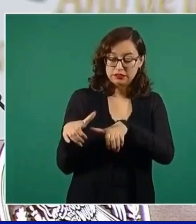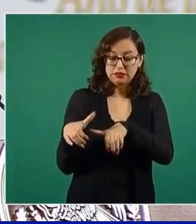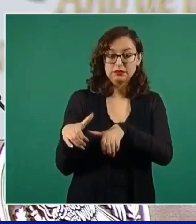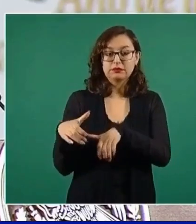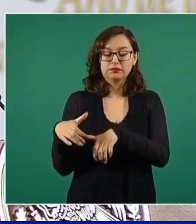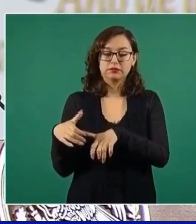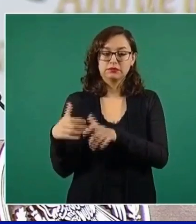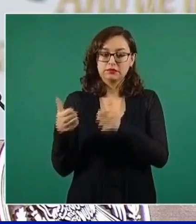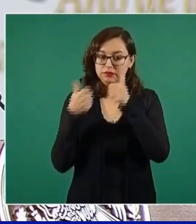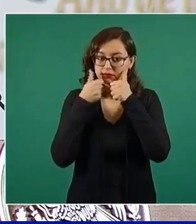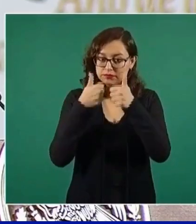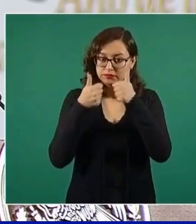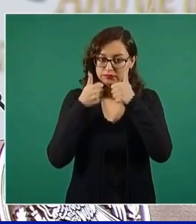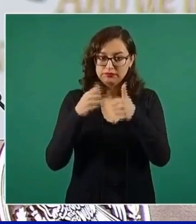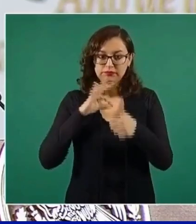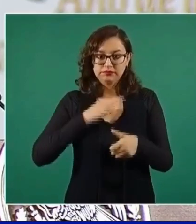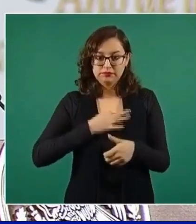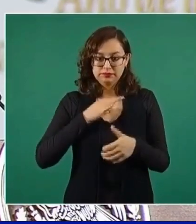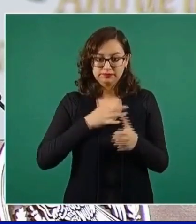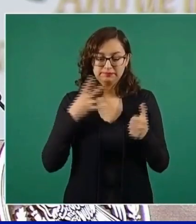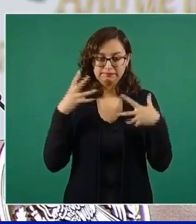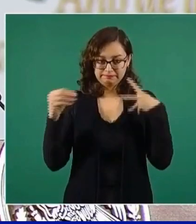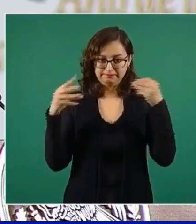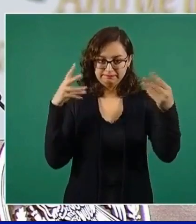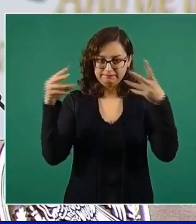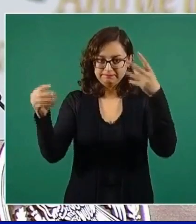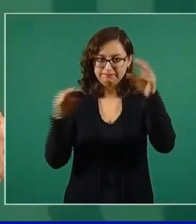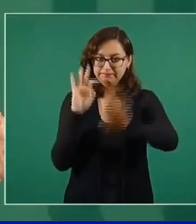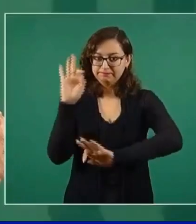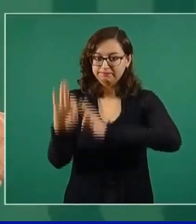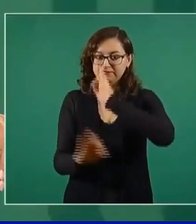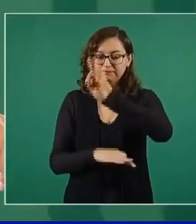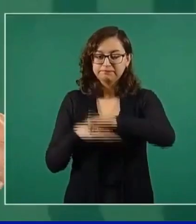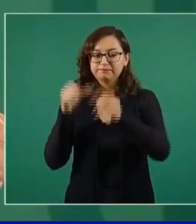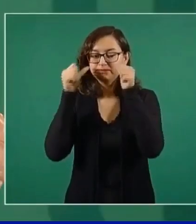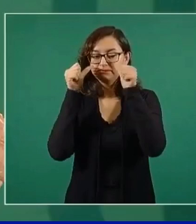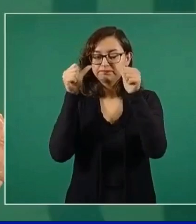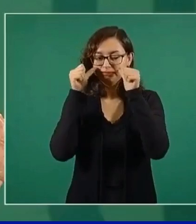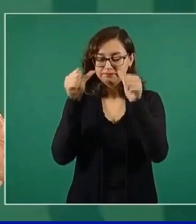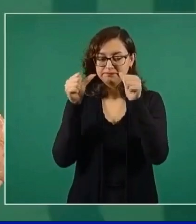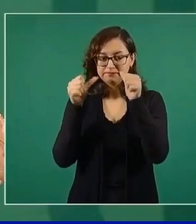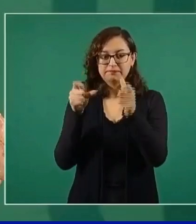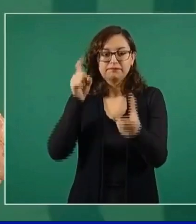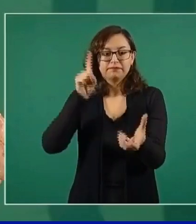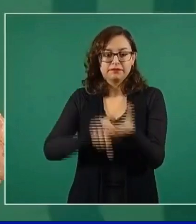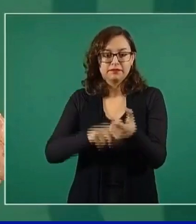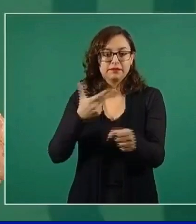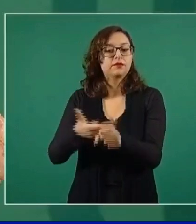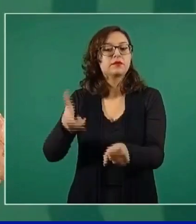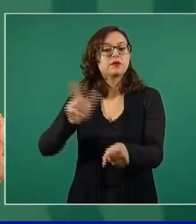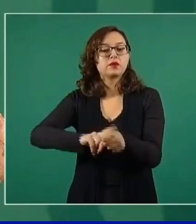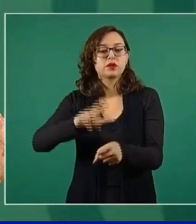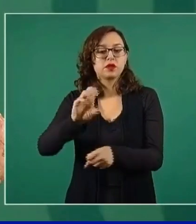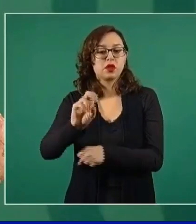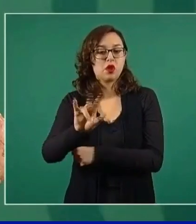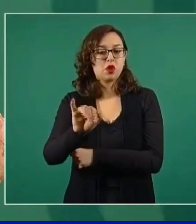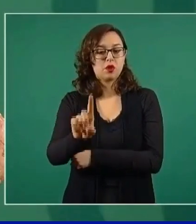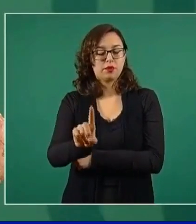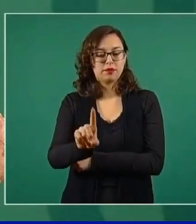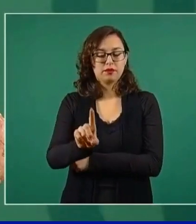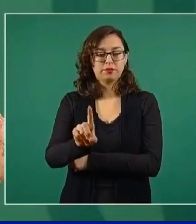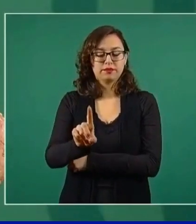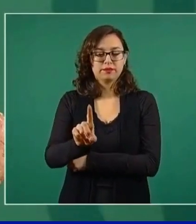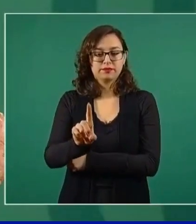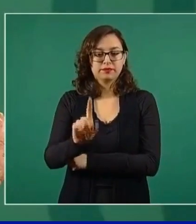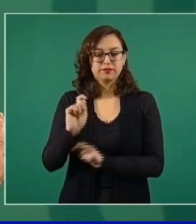propósito, que trabajaban en un hospital de atención a COVID